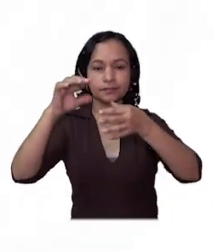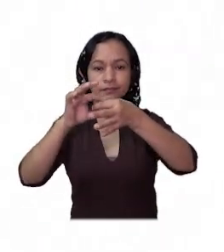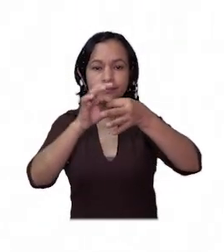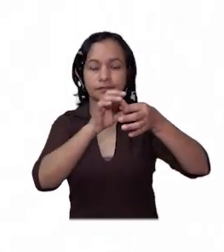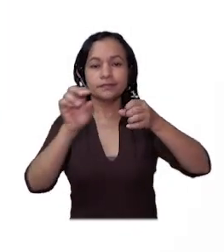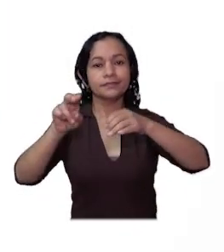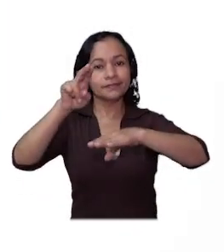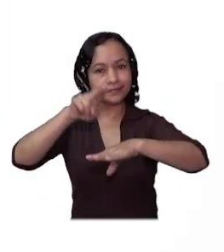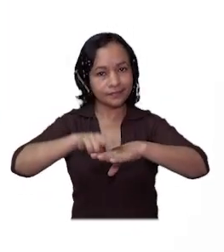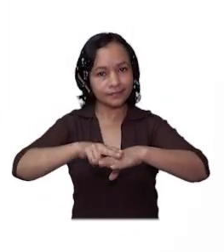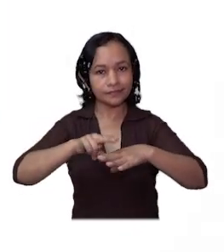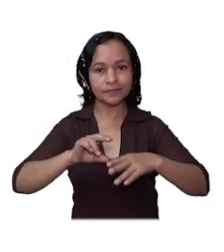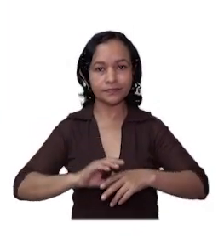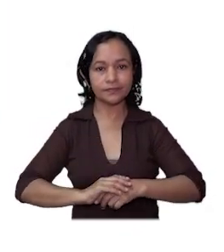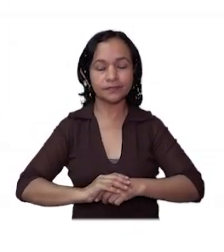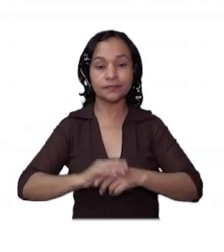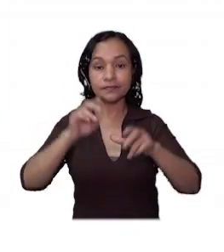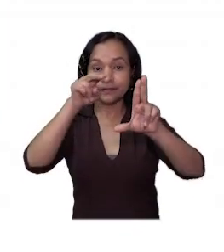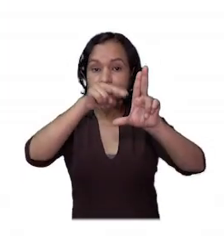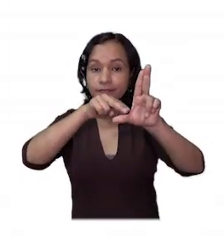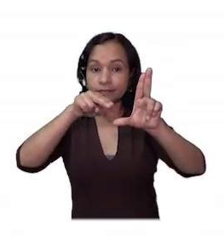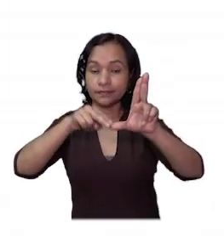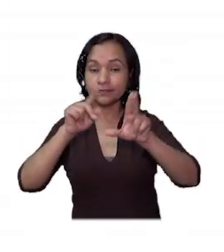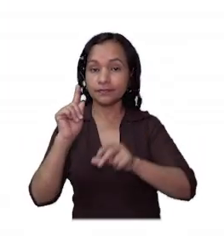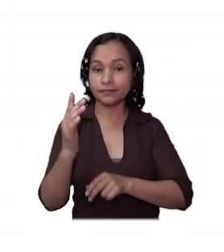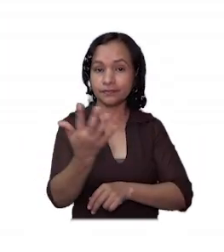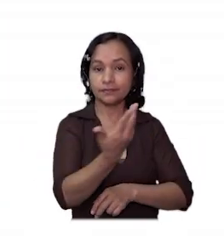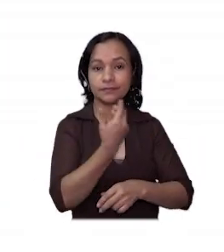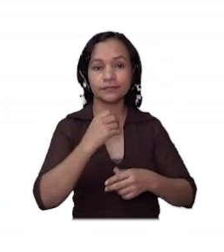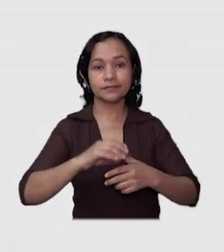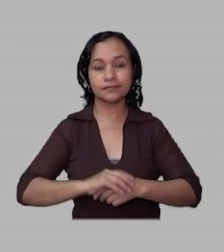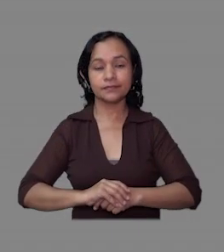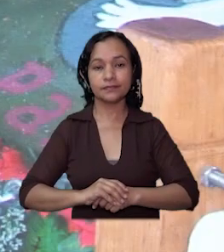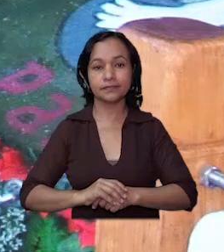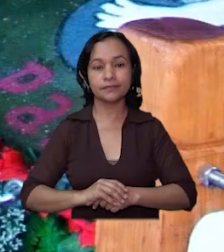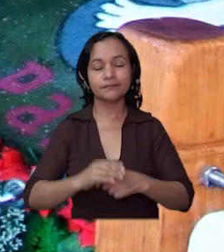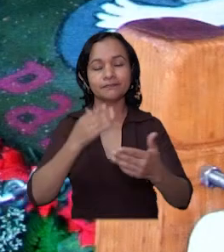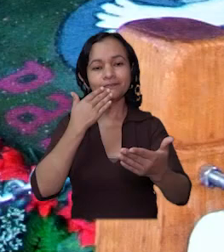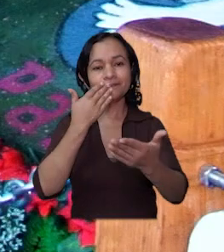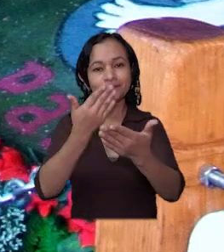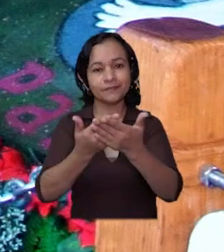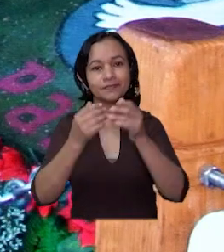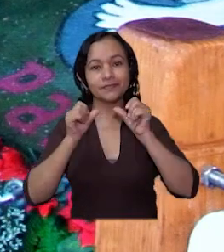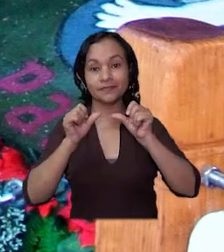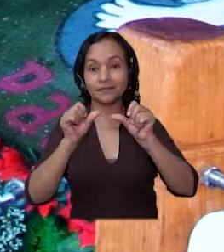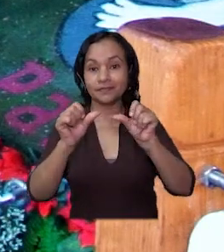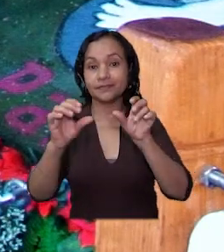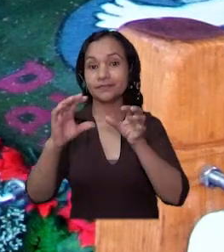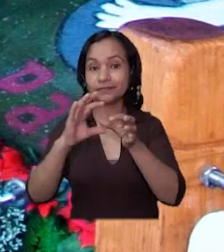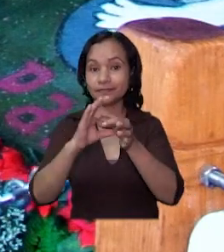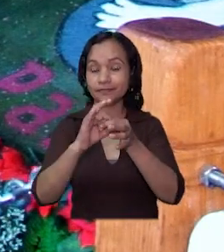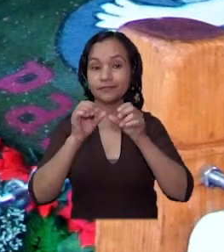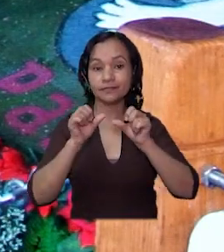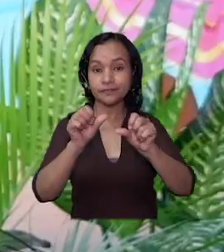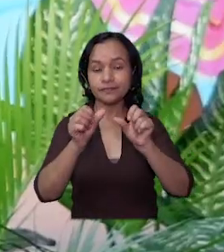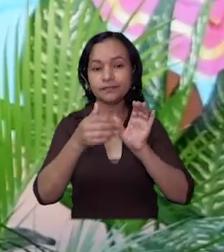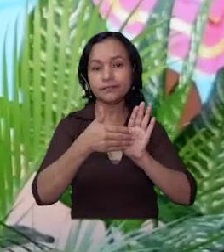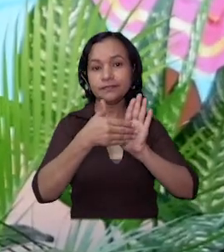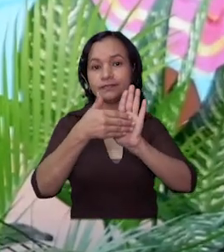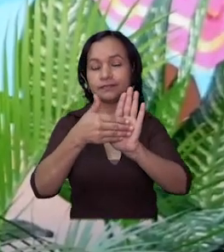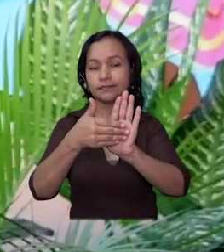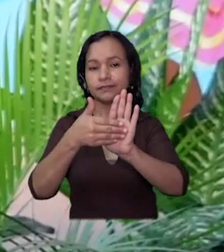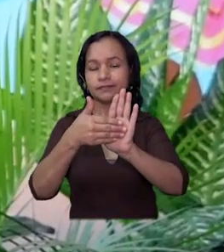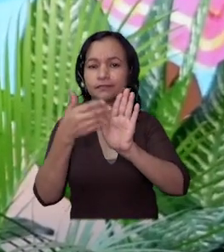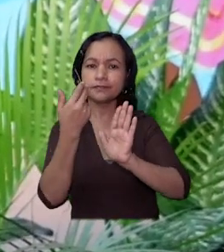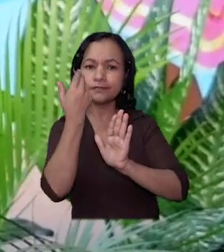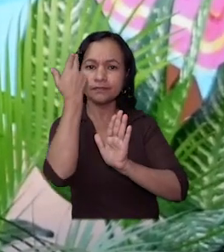de Reconciliación y Unidad Nacional. SINAPRED somos todos. Gracias por continuar con nosotros. A continuación le presentaremos